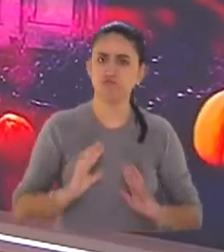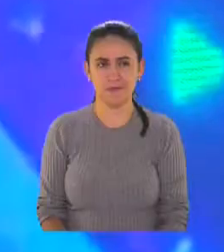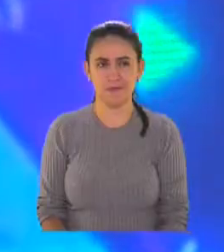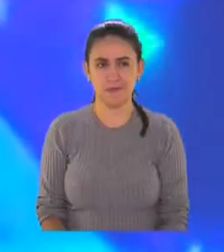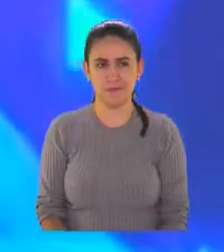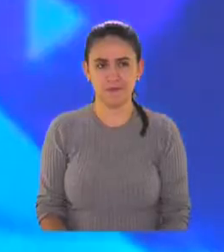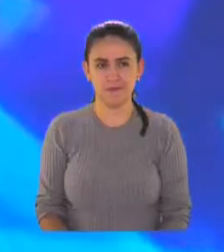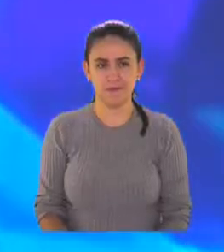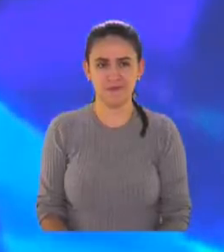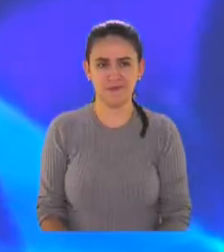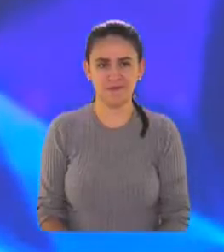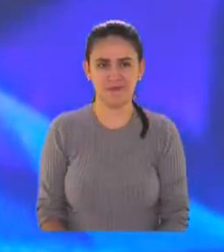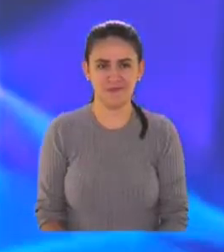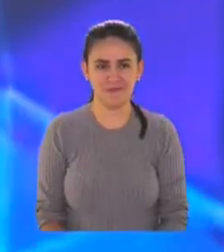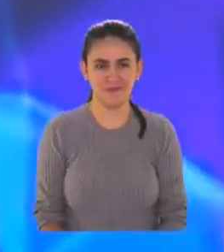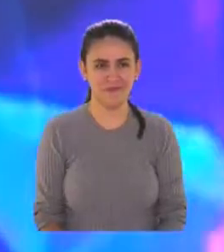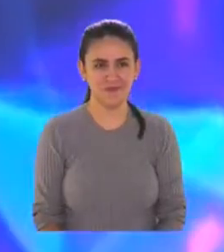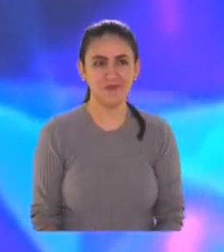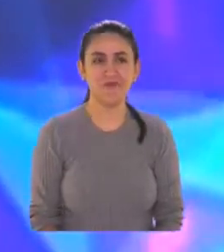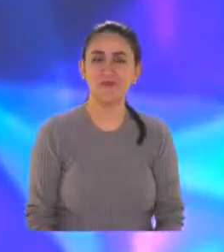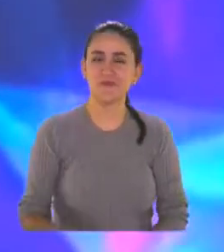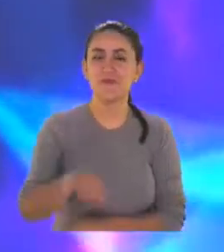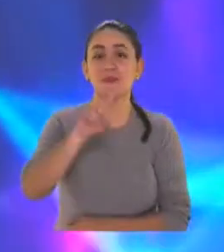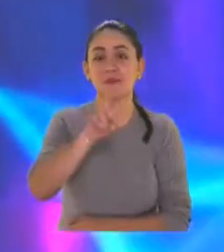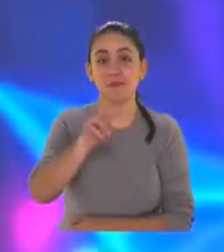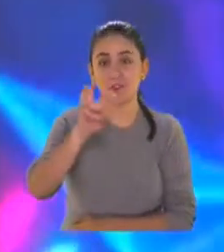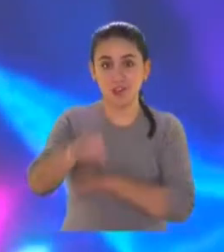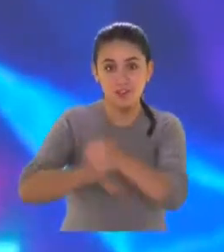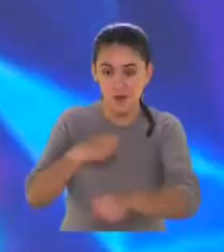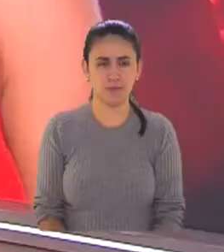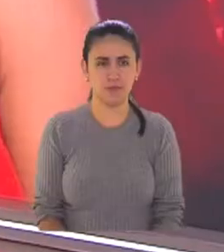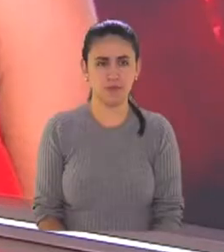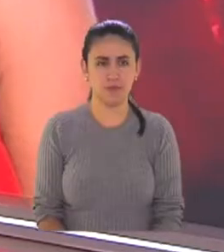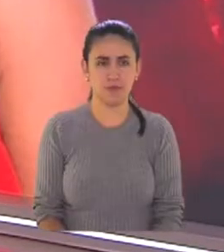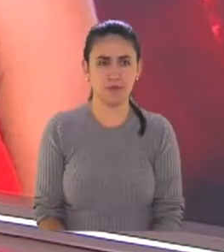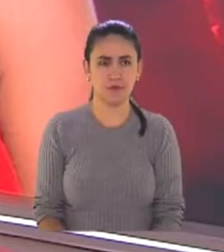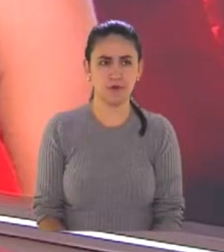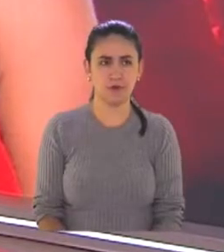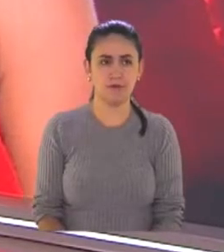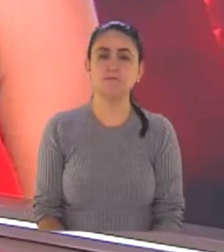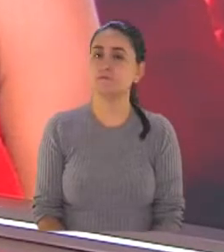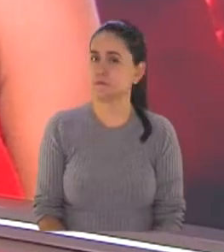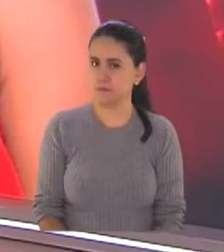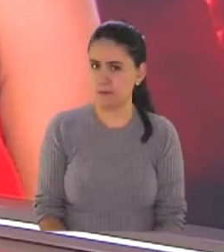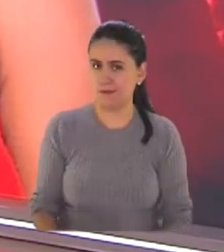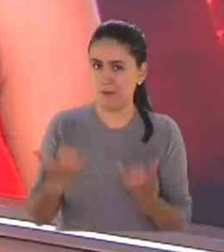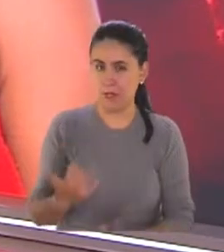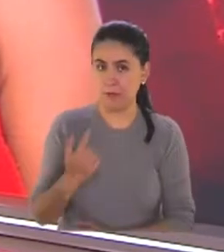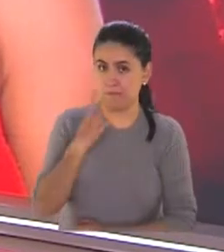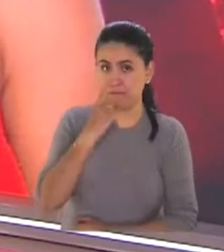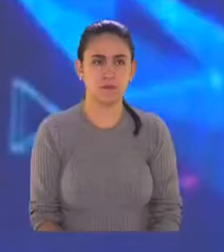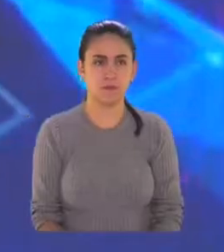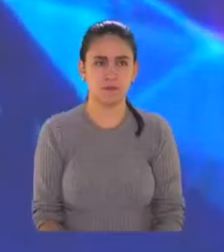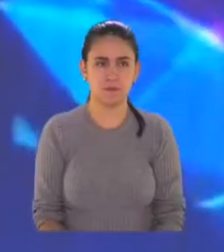mejores disfraces. En nuestros 28 años, los descuentos son para ti. Elige tu... Y ahora quiero que vean estas imágenes